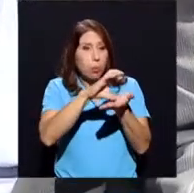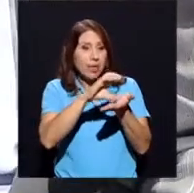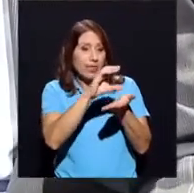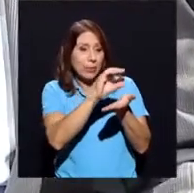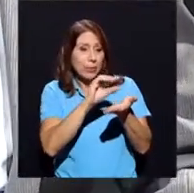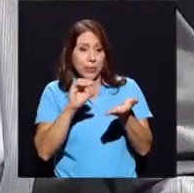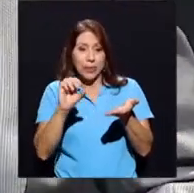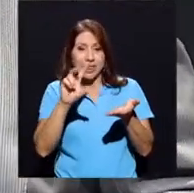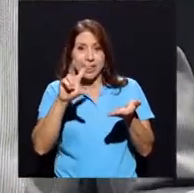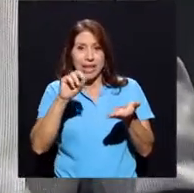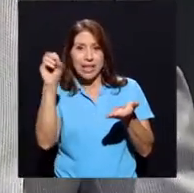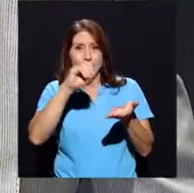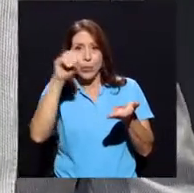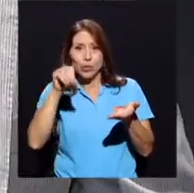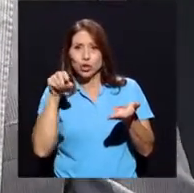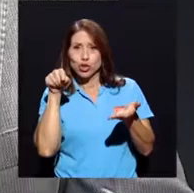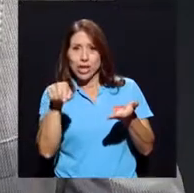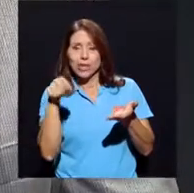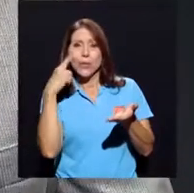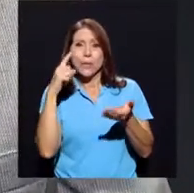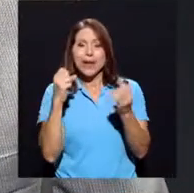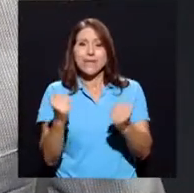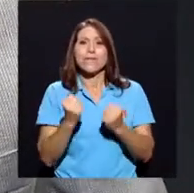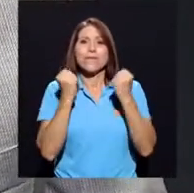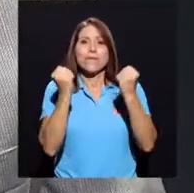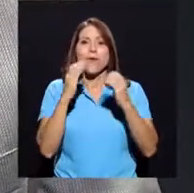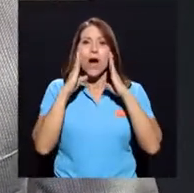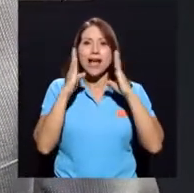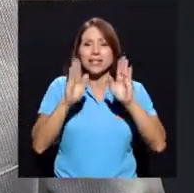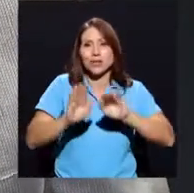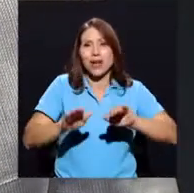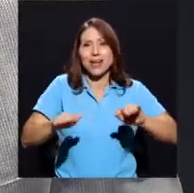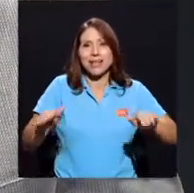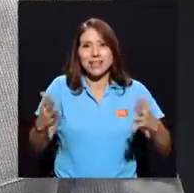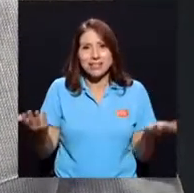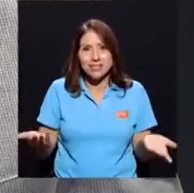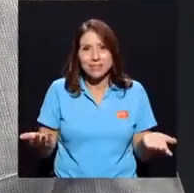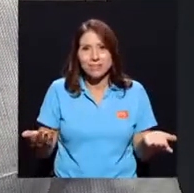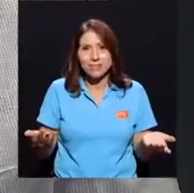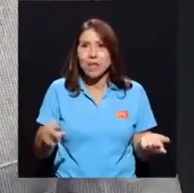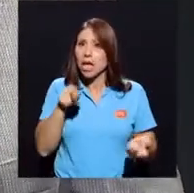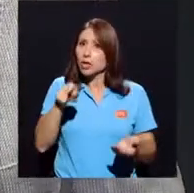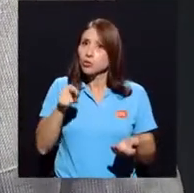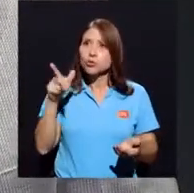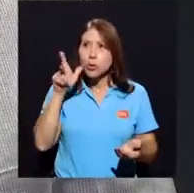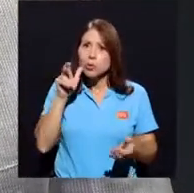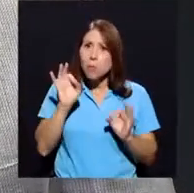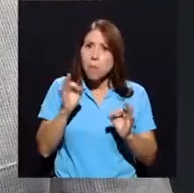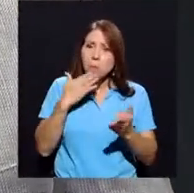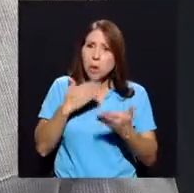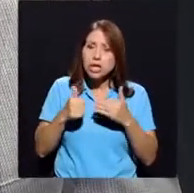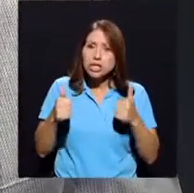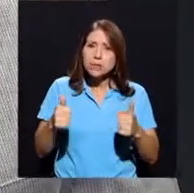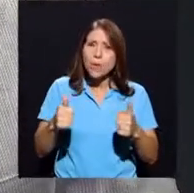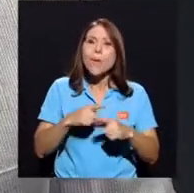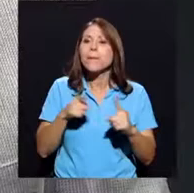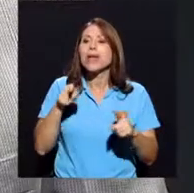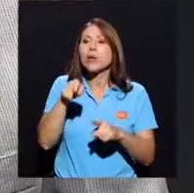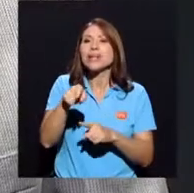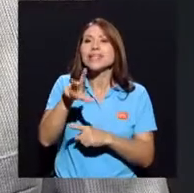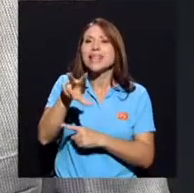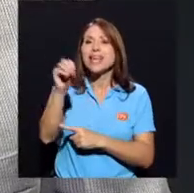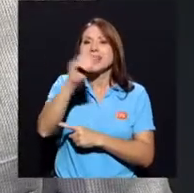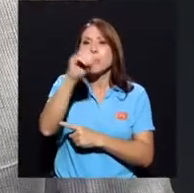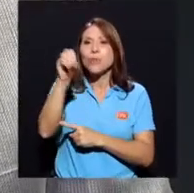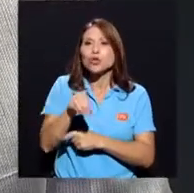sd se dedique a fortalecer la atención a la niñez que no tiene igual no sea un enunciado buenísimo el tema es que ese 30 por ciento de